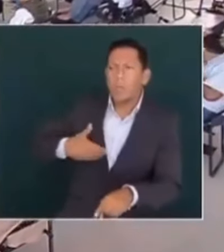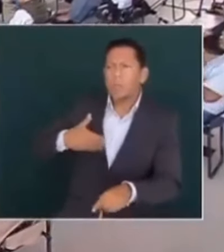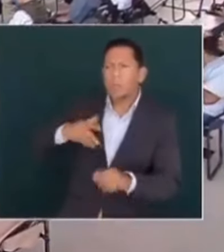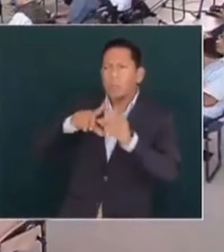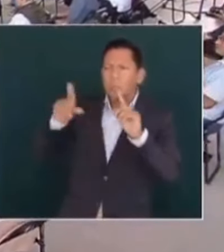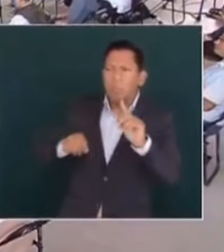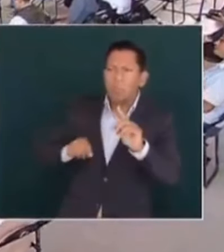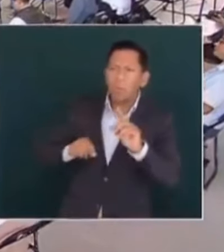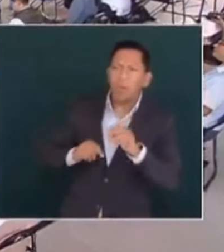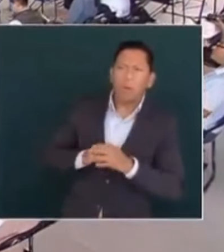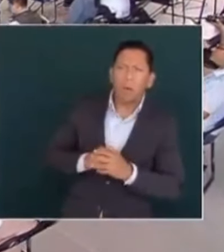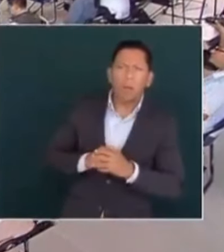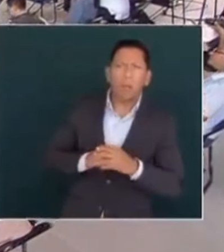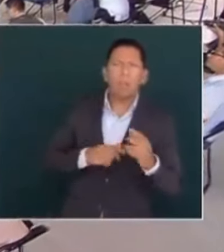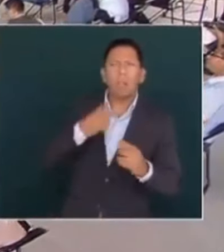Desde luego,